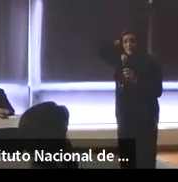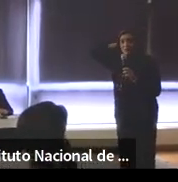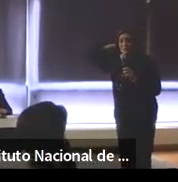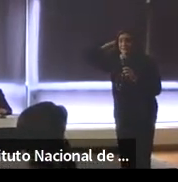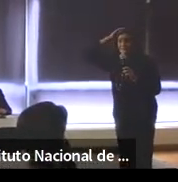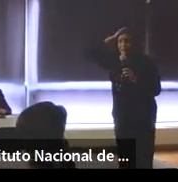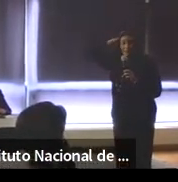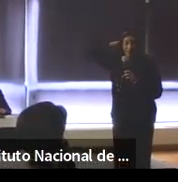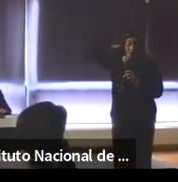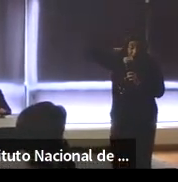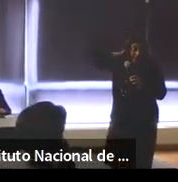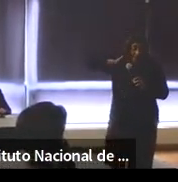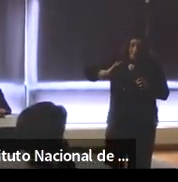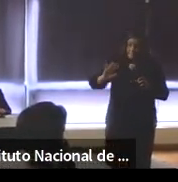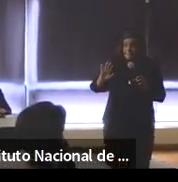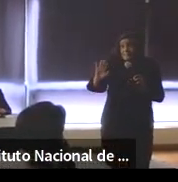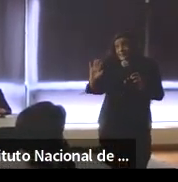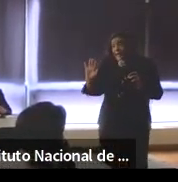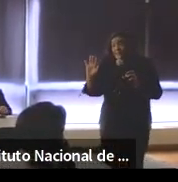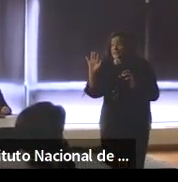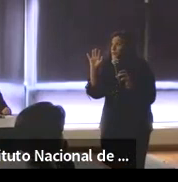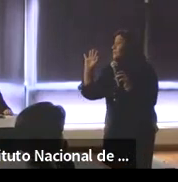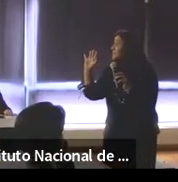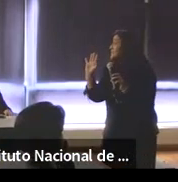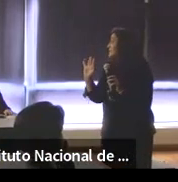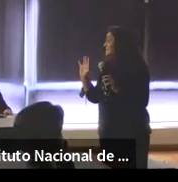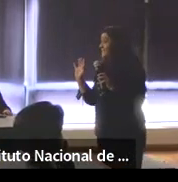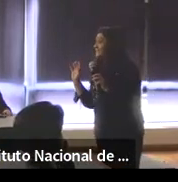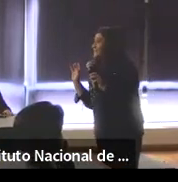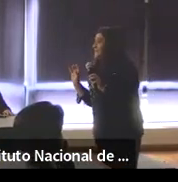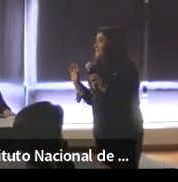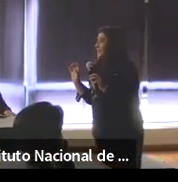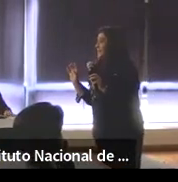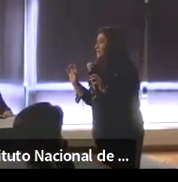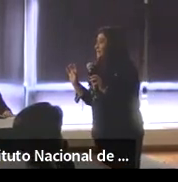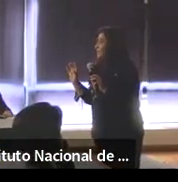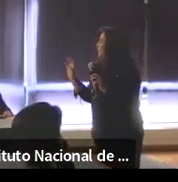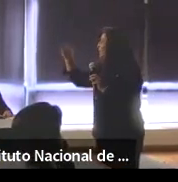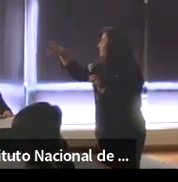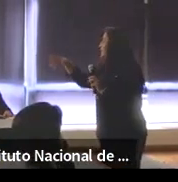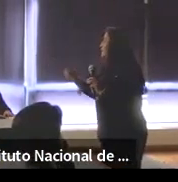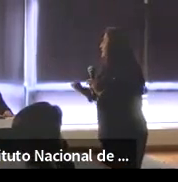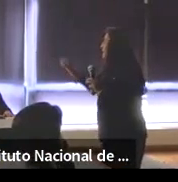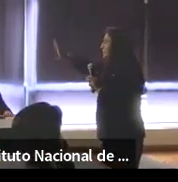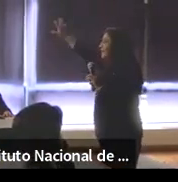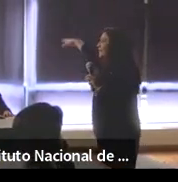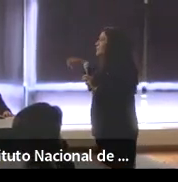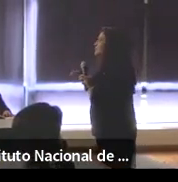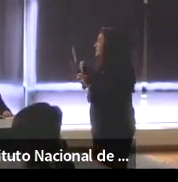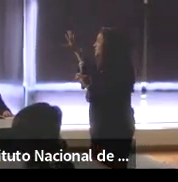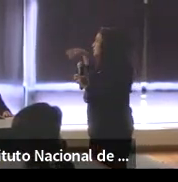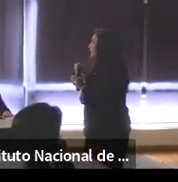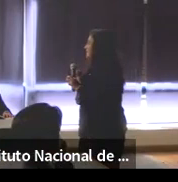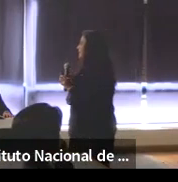dirán que el amor no existe Pero bueno Erich from dice que sí verdad Pero al final del día fuera